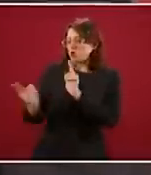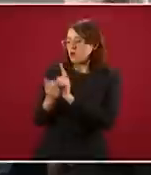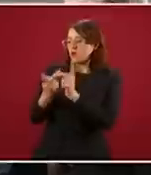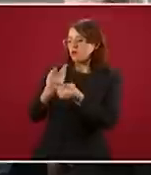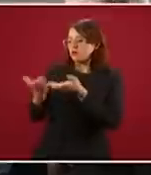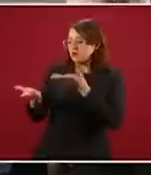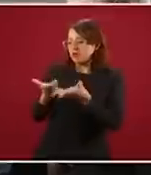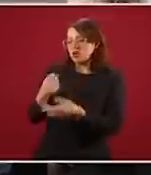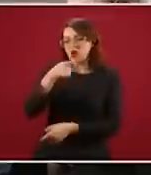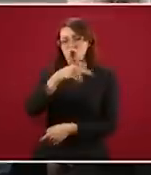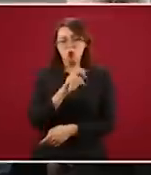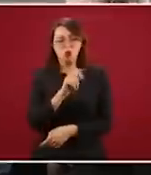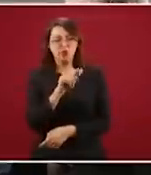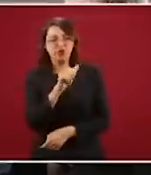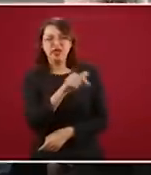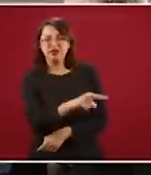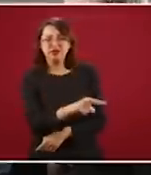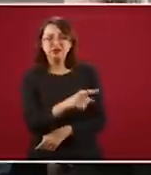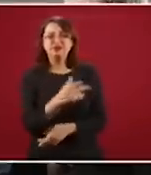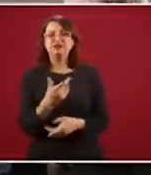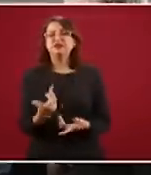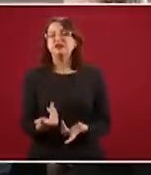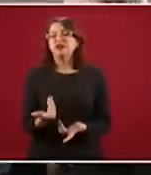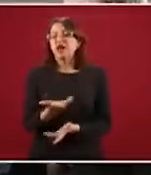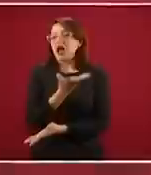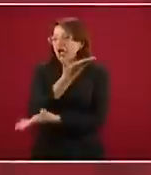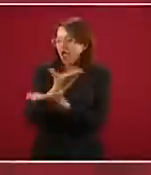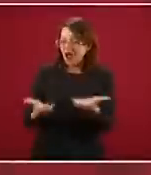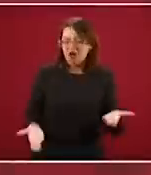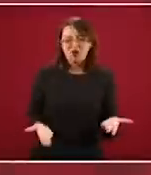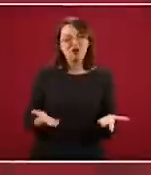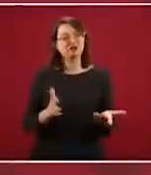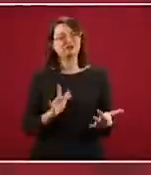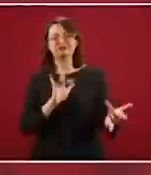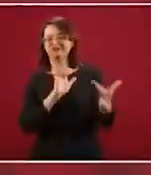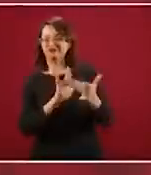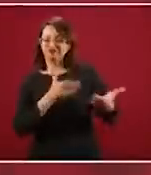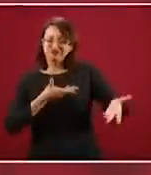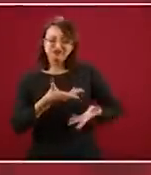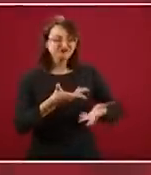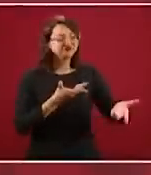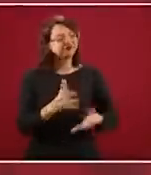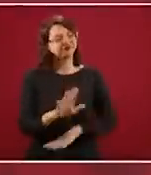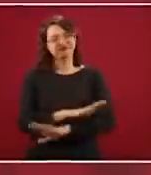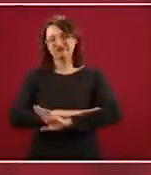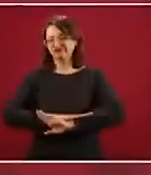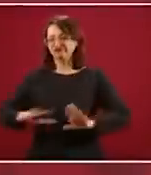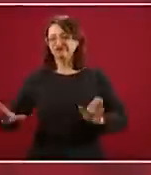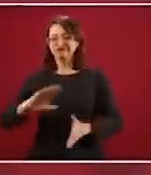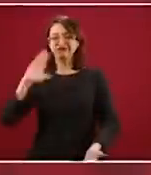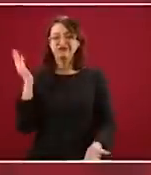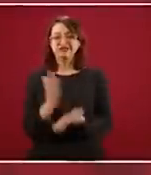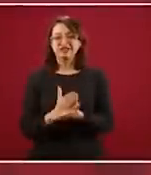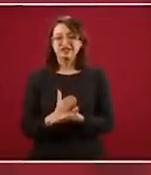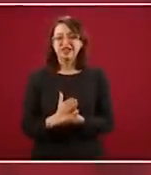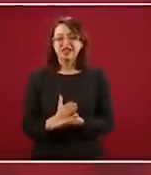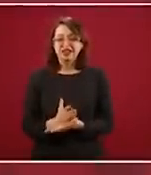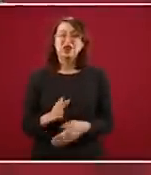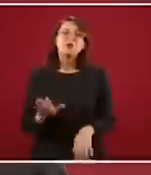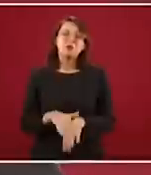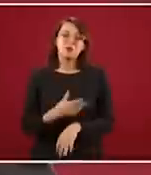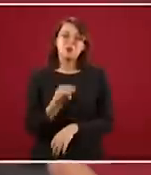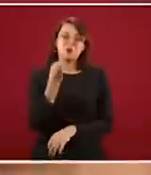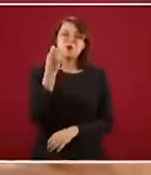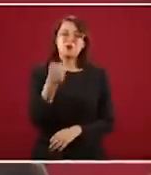UNTA, y ya no hay esa relación. Entonces, por